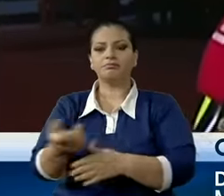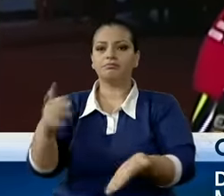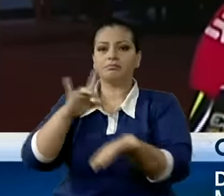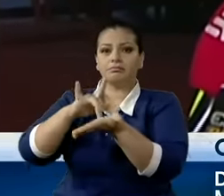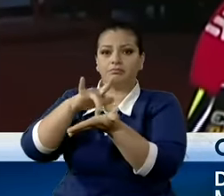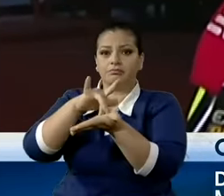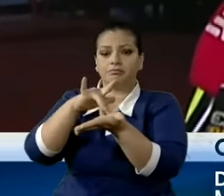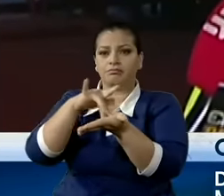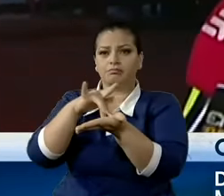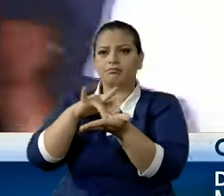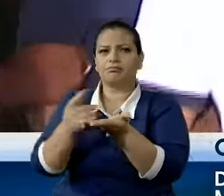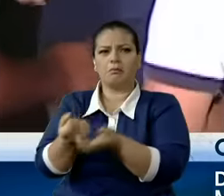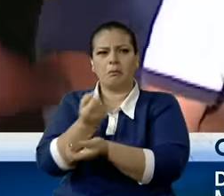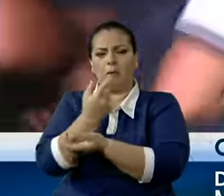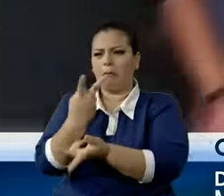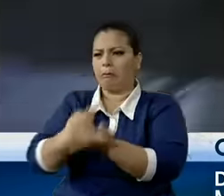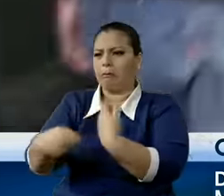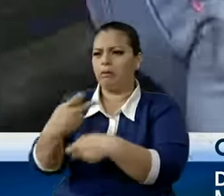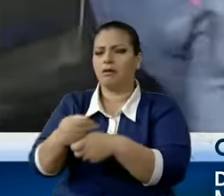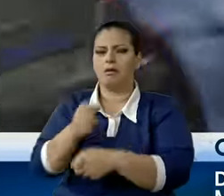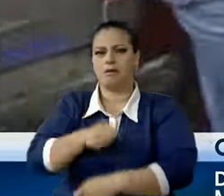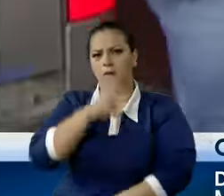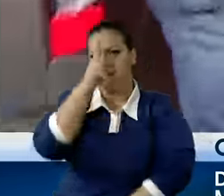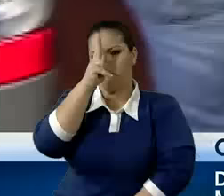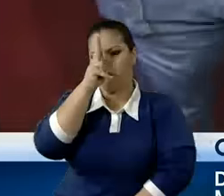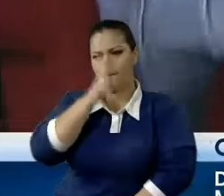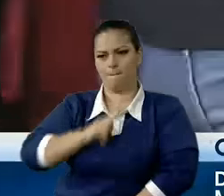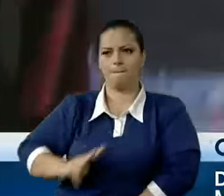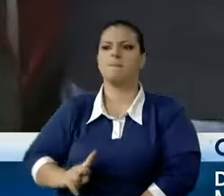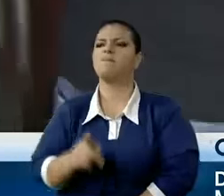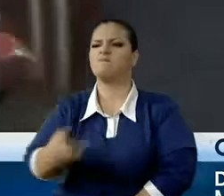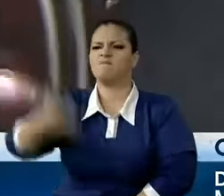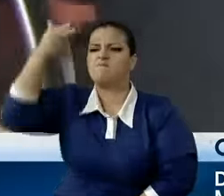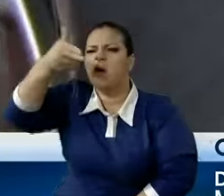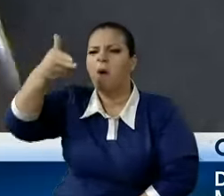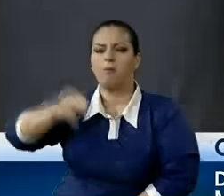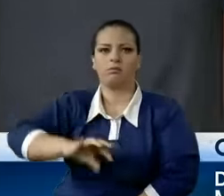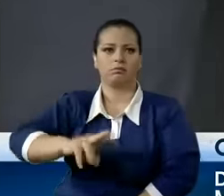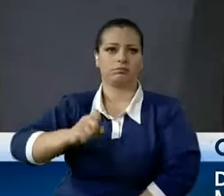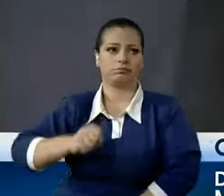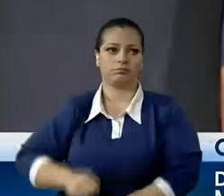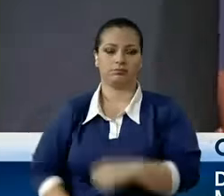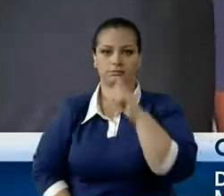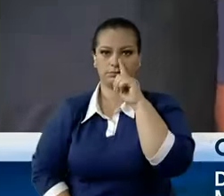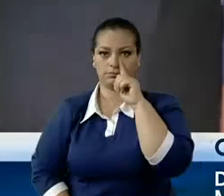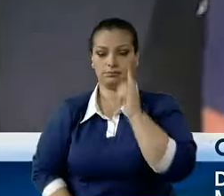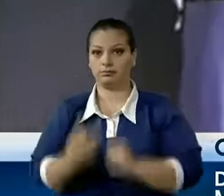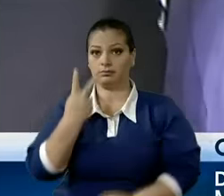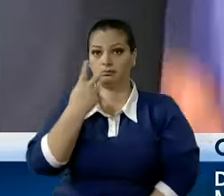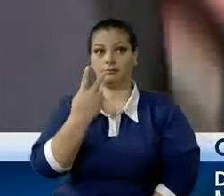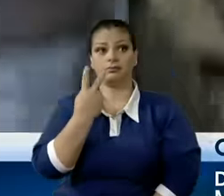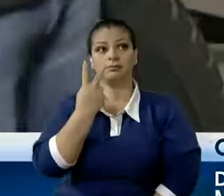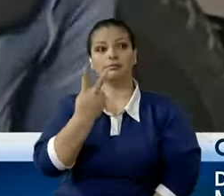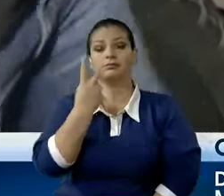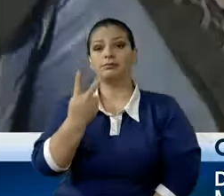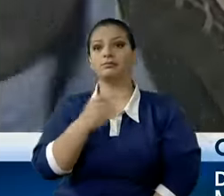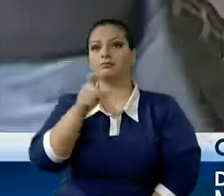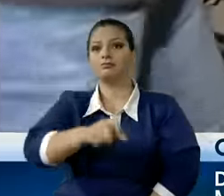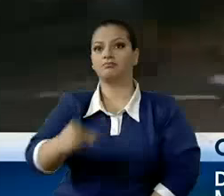la actividad delictiva. Los detenidos serán sometidos en las próximas horas a la respectiva audiencia